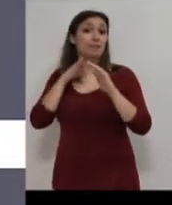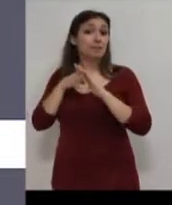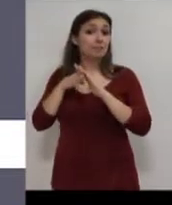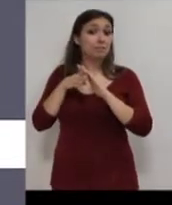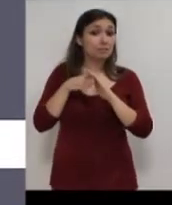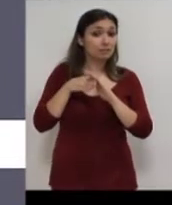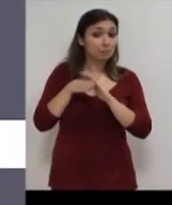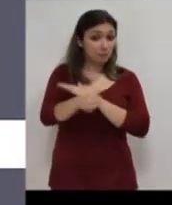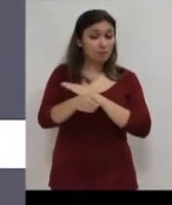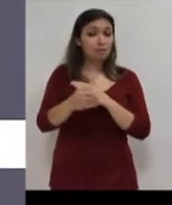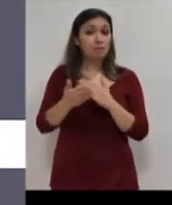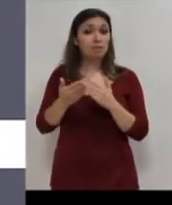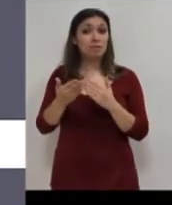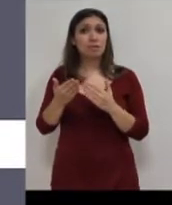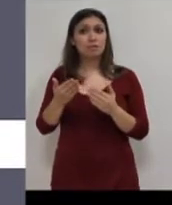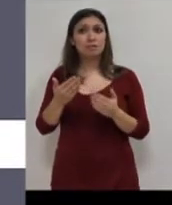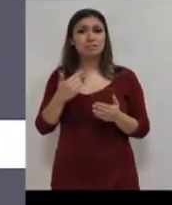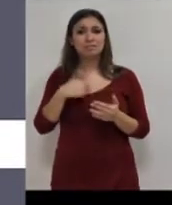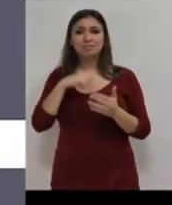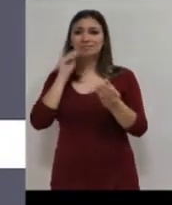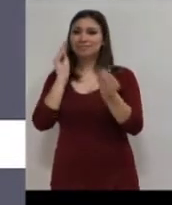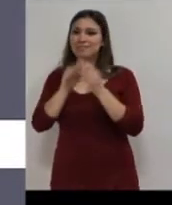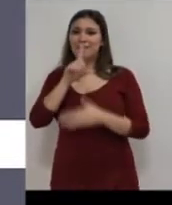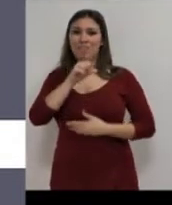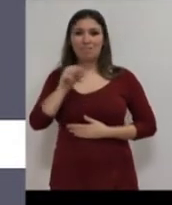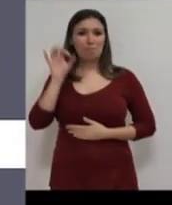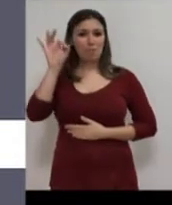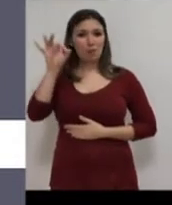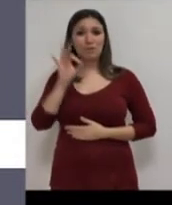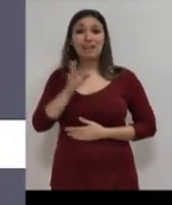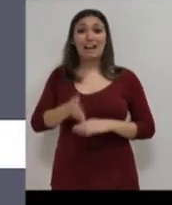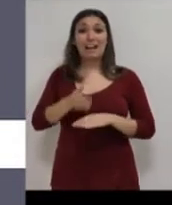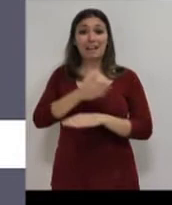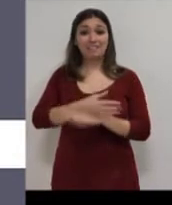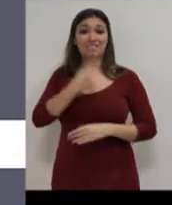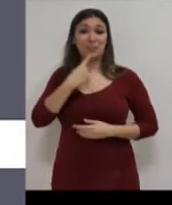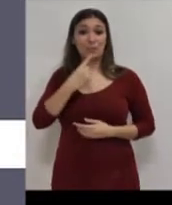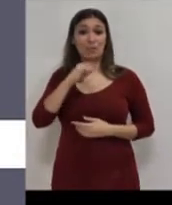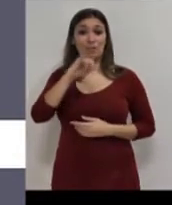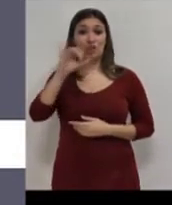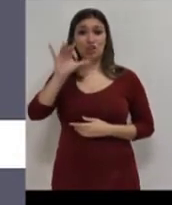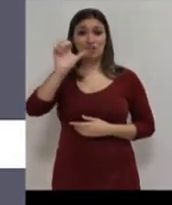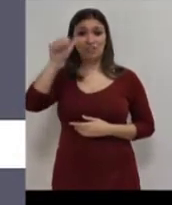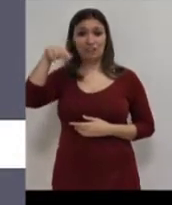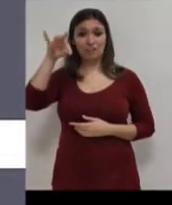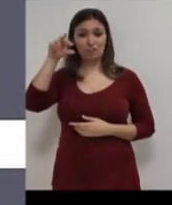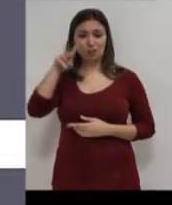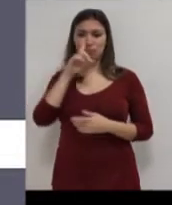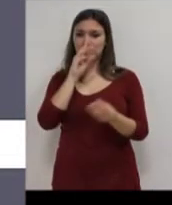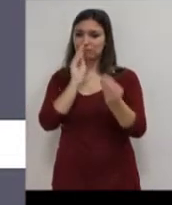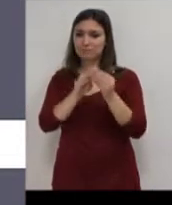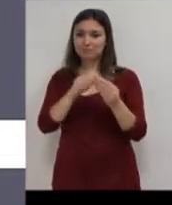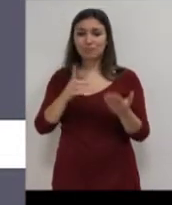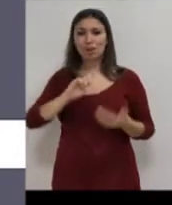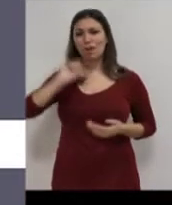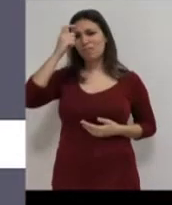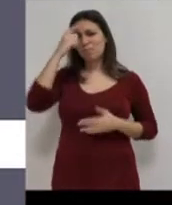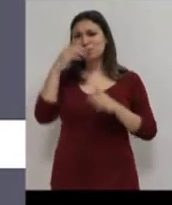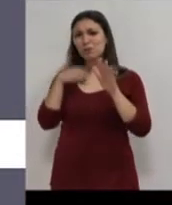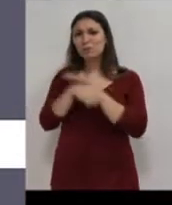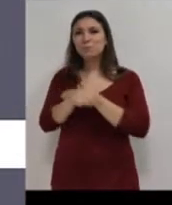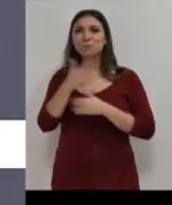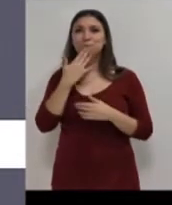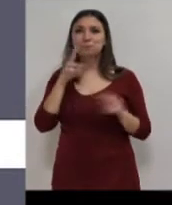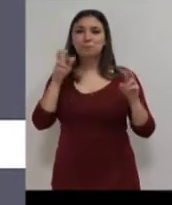visionarios, y dentro del tema de la accesibilidad, pues sí comparto 100% lo que decía José Antonio antes.